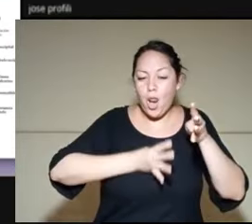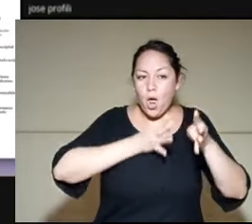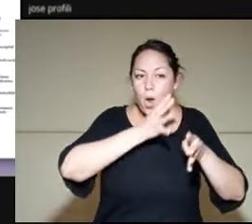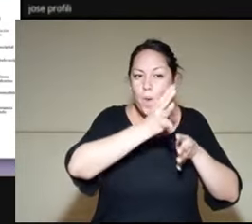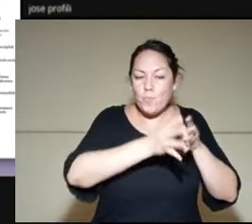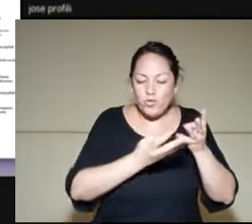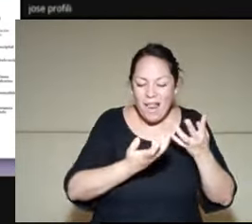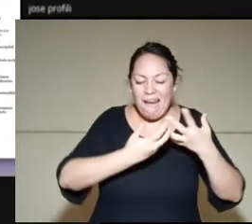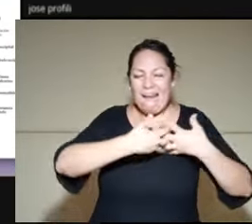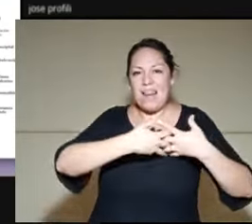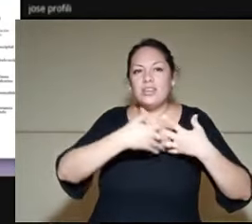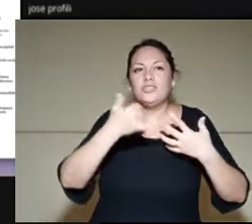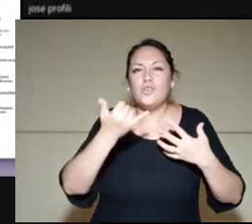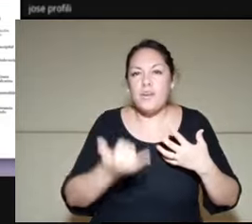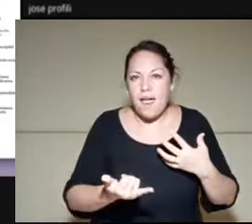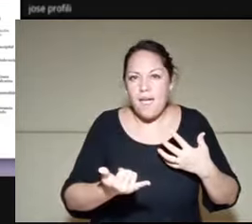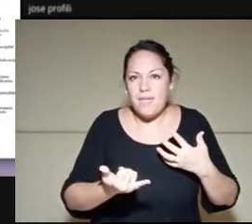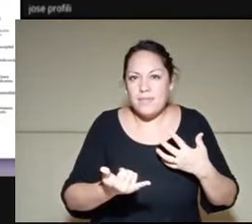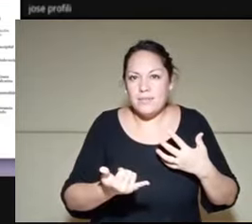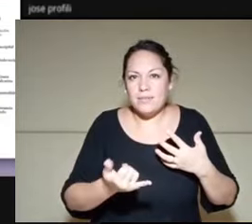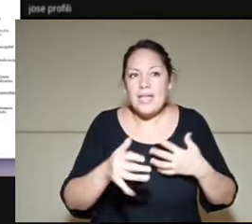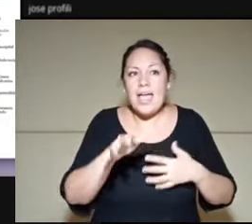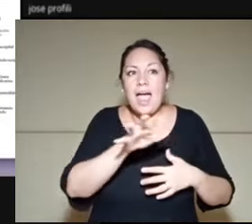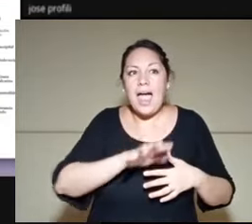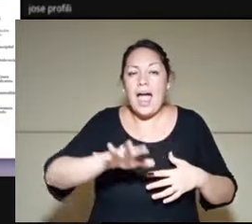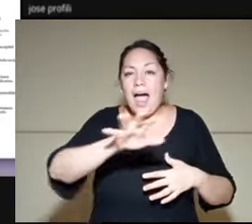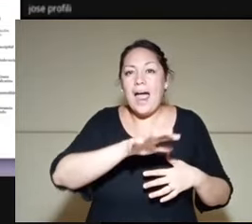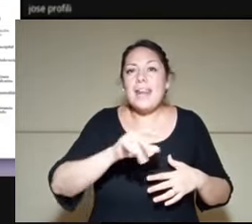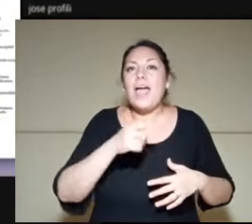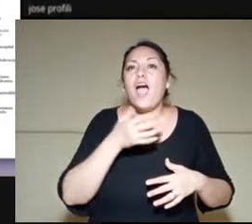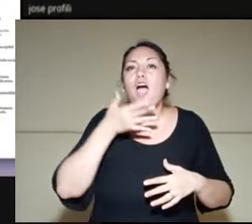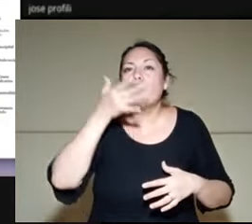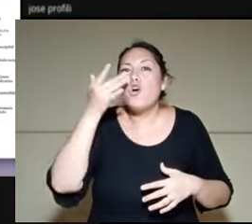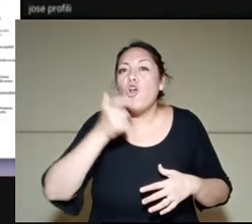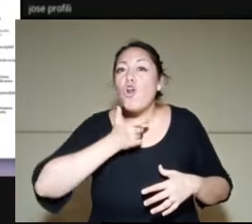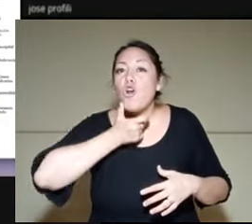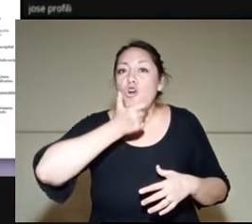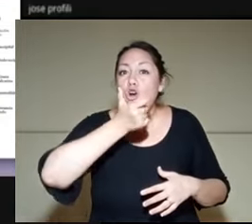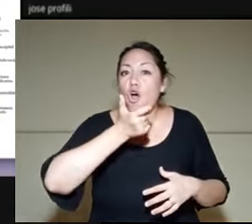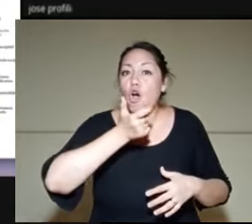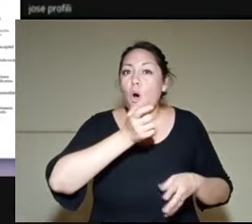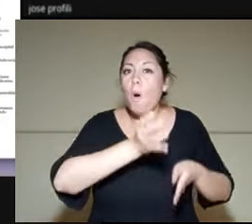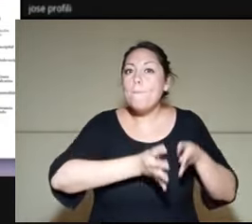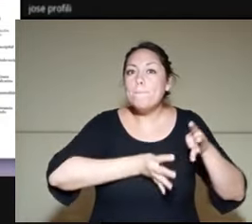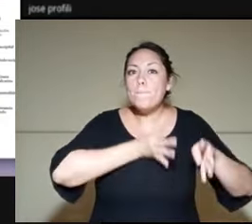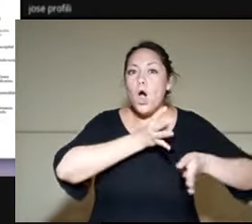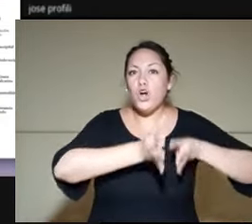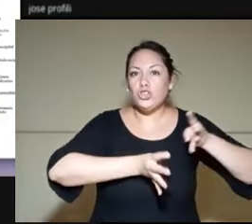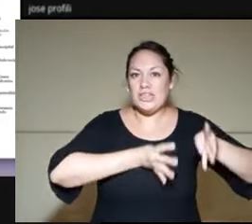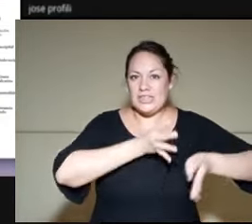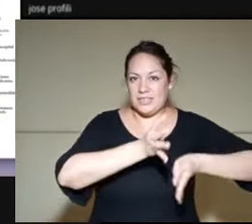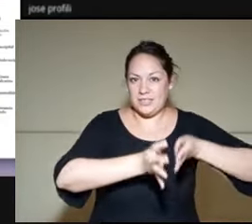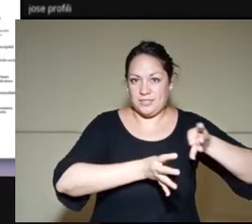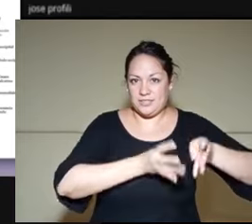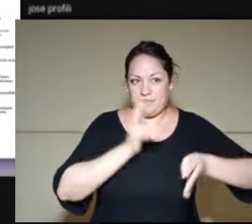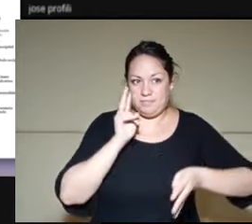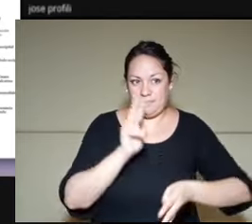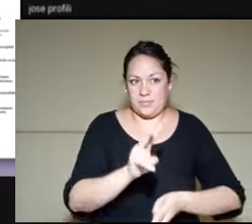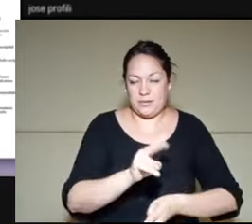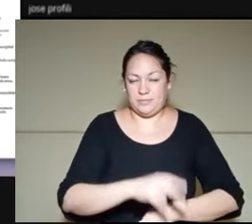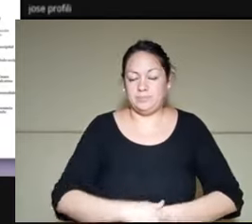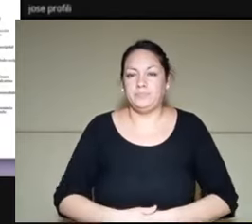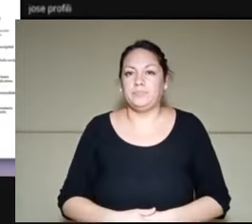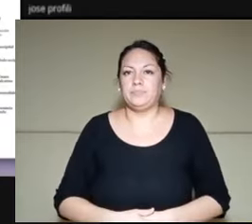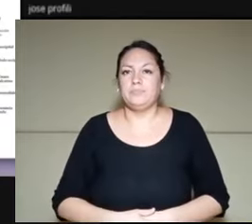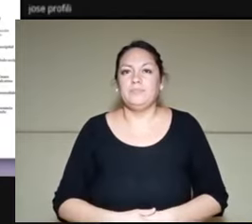parte motora está relacionada al lóbulo frontal. Entonces, estas áreas que se ven acá en rojo son las áreas de la motricidad. O sea que